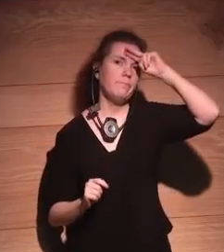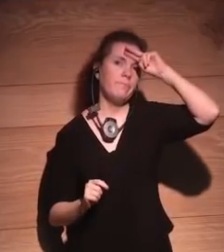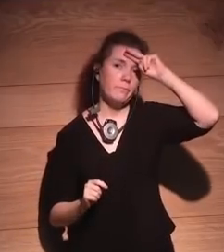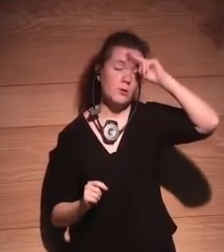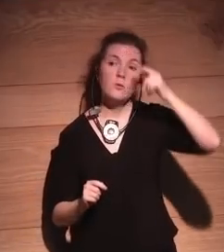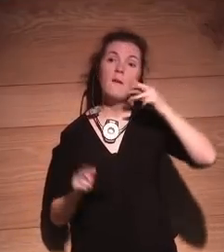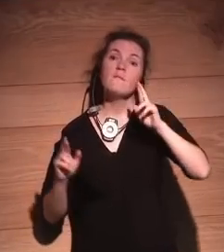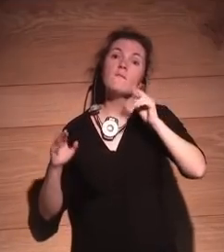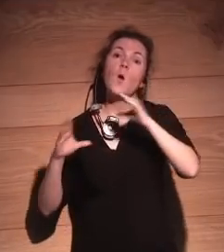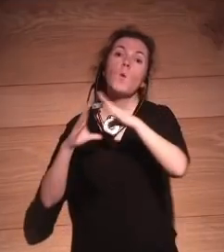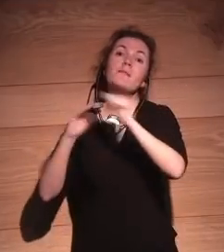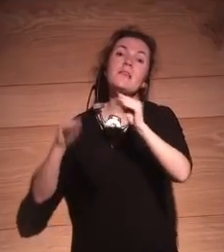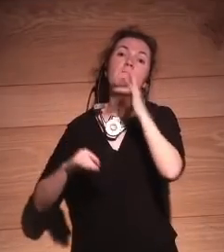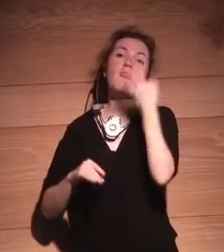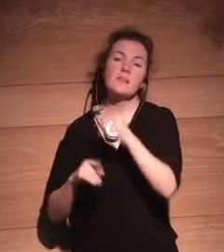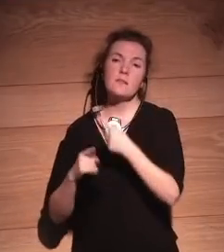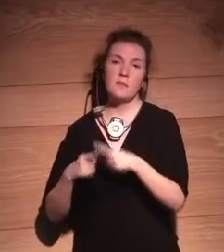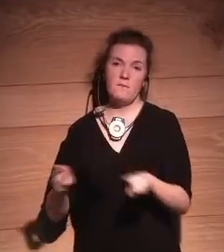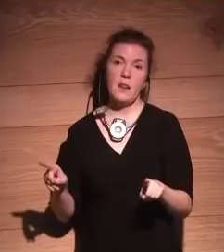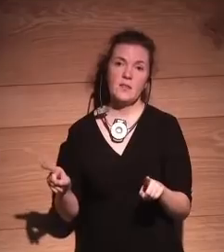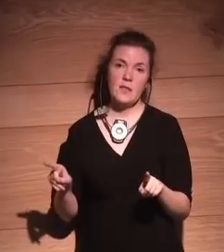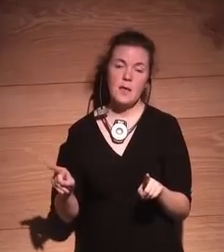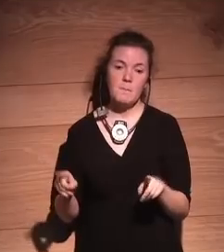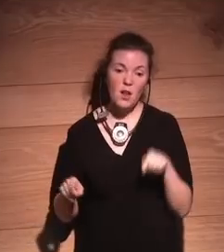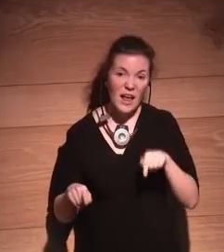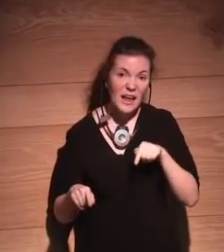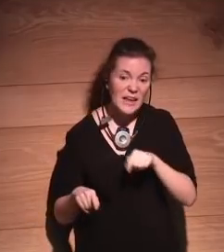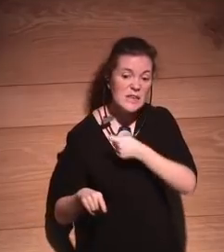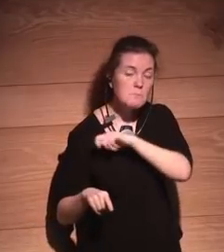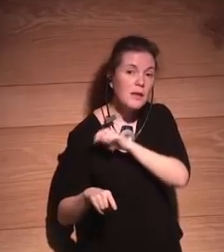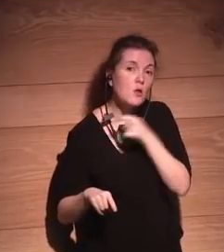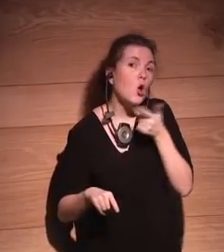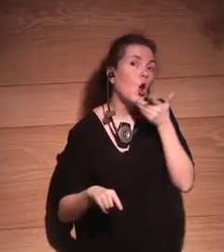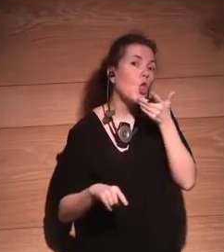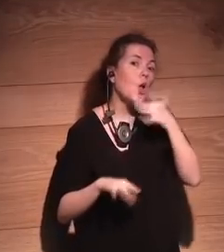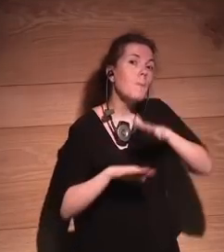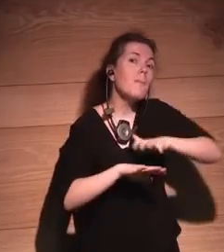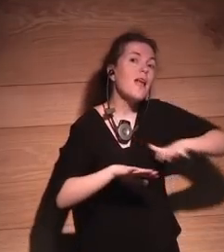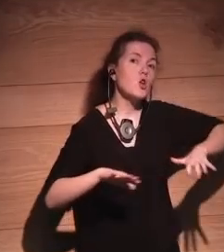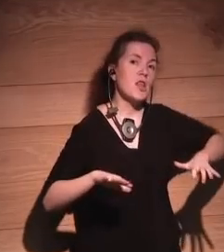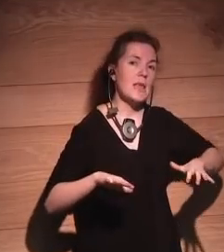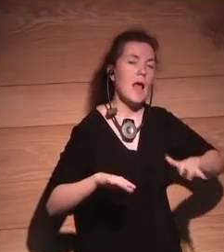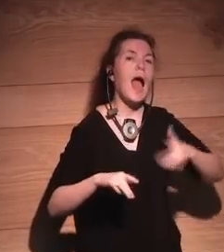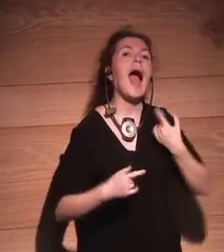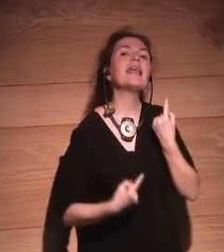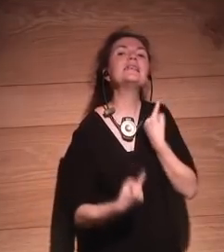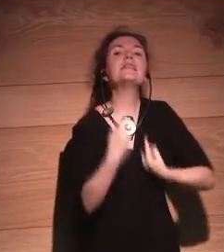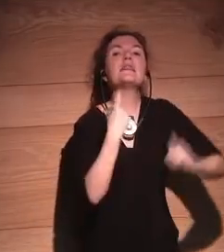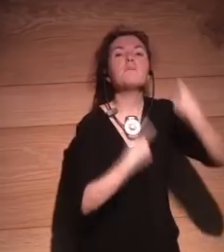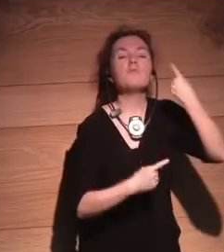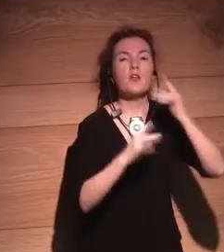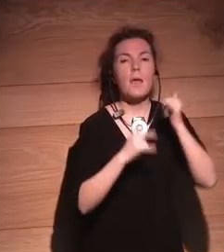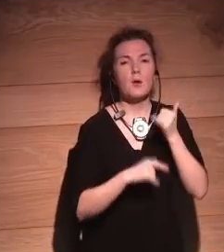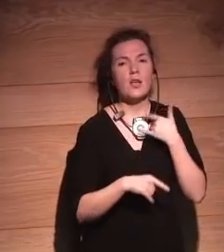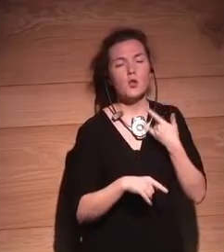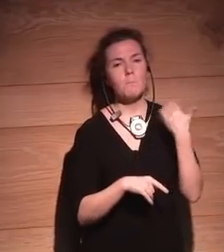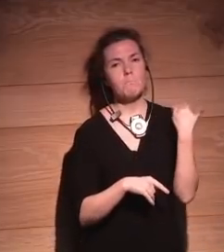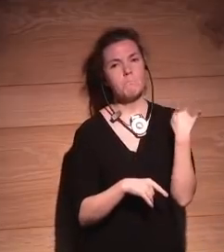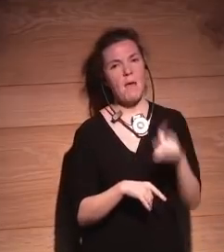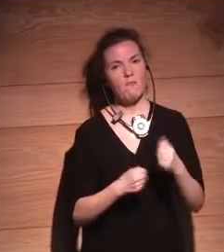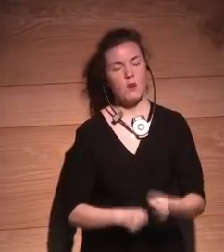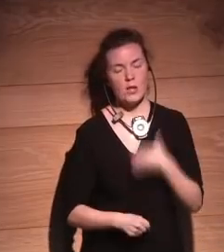las universidades francesas sean diferentes, pero desde luego, hasta donde yo conozco, la mayoría, y siempre digo lo de la excepción por no ser cruel del todo, que